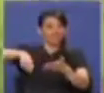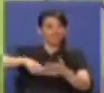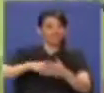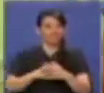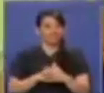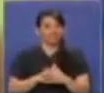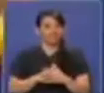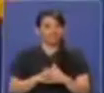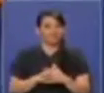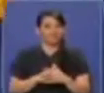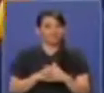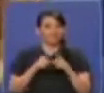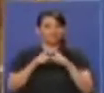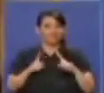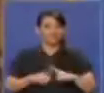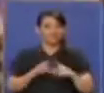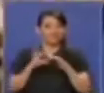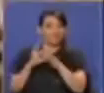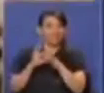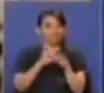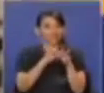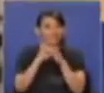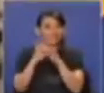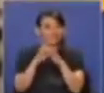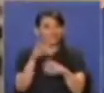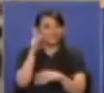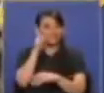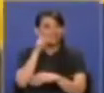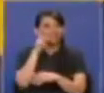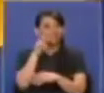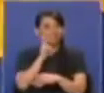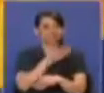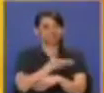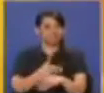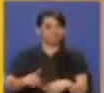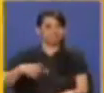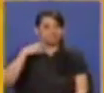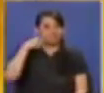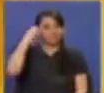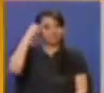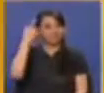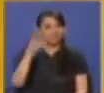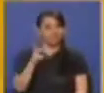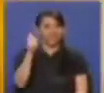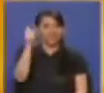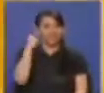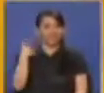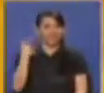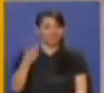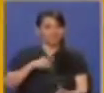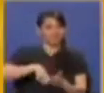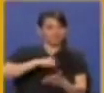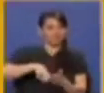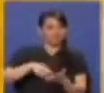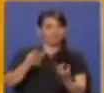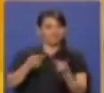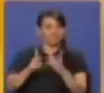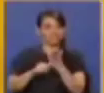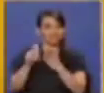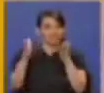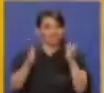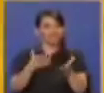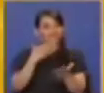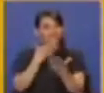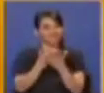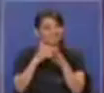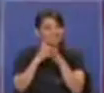por varios compañeros de la Revolución Ciudadana, por nuestro líder Rafael Correa Delgado. Ya me lo hizo firmar ayer, firmaron nuestros ministros. Muchas gracias,